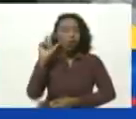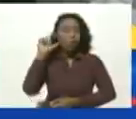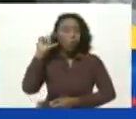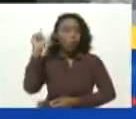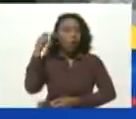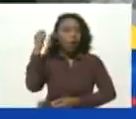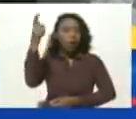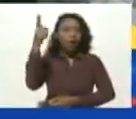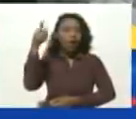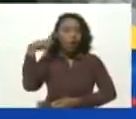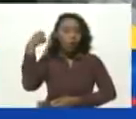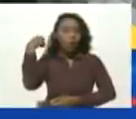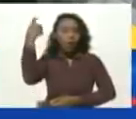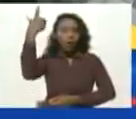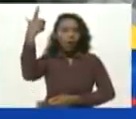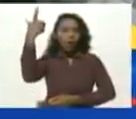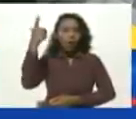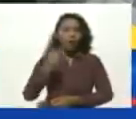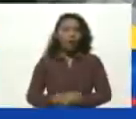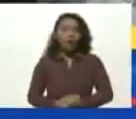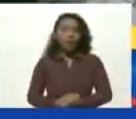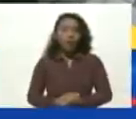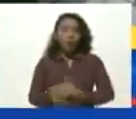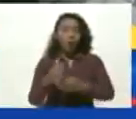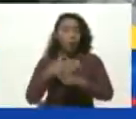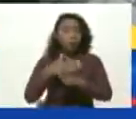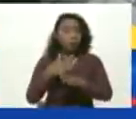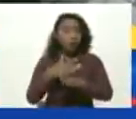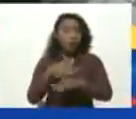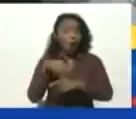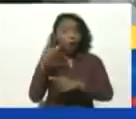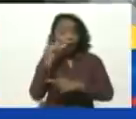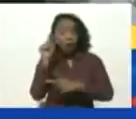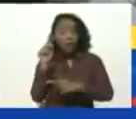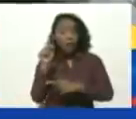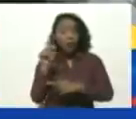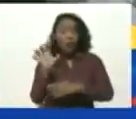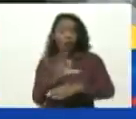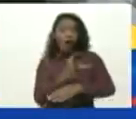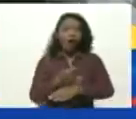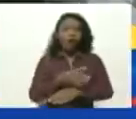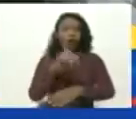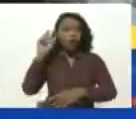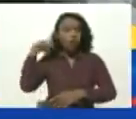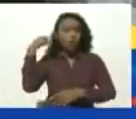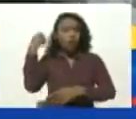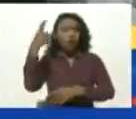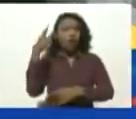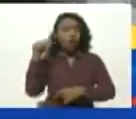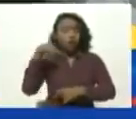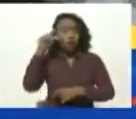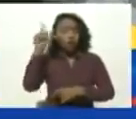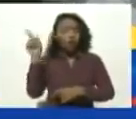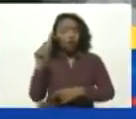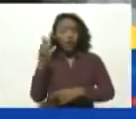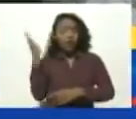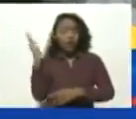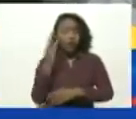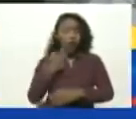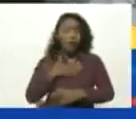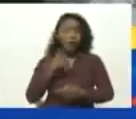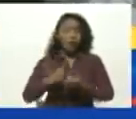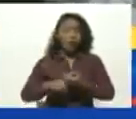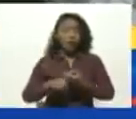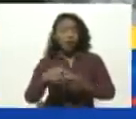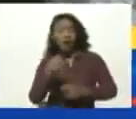Guárico, Guárico. Compartimos con Armando Martínez su canto al Guárico en estos días porque le vino a cantar a Silita en su